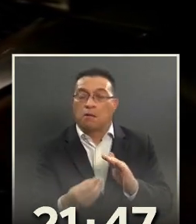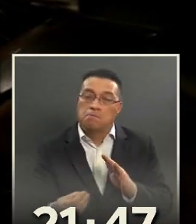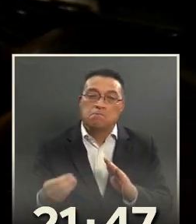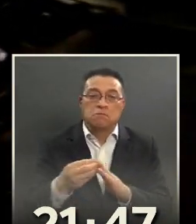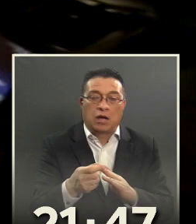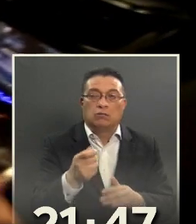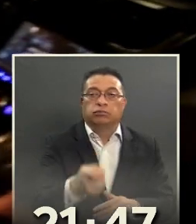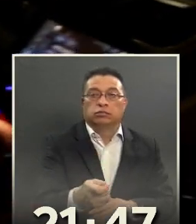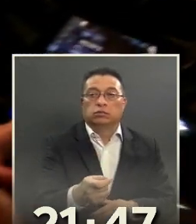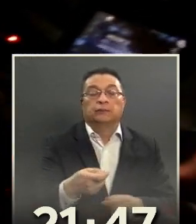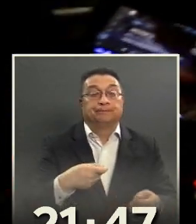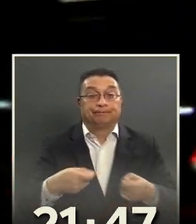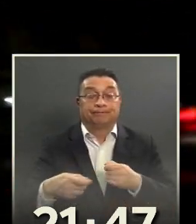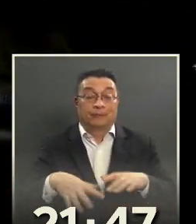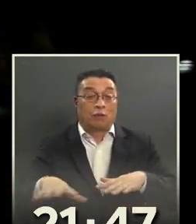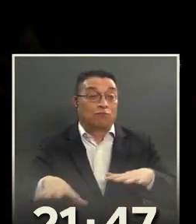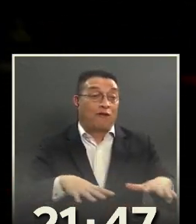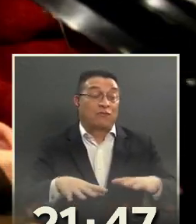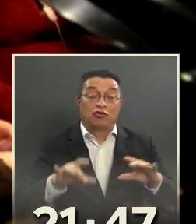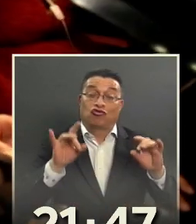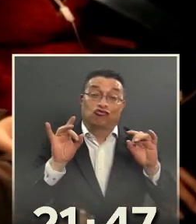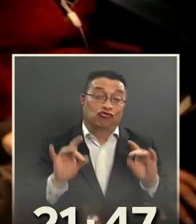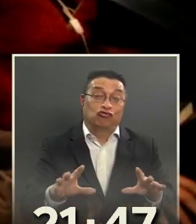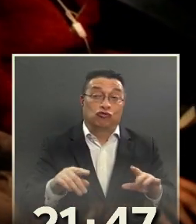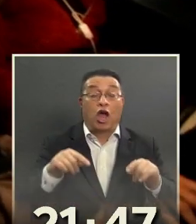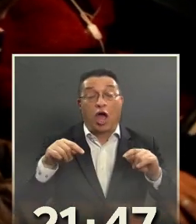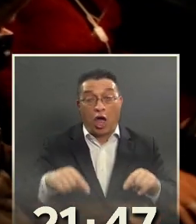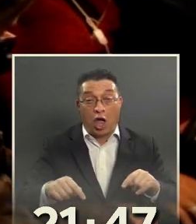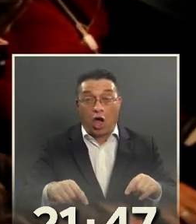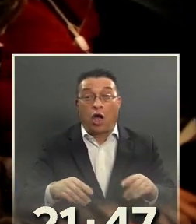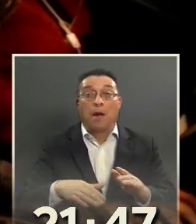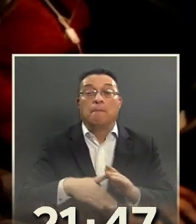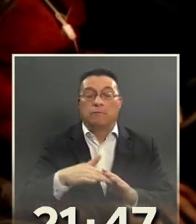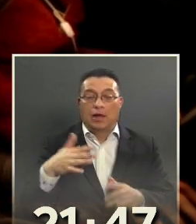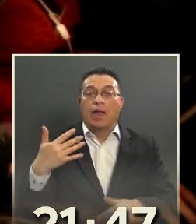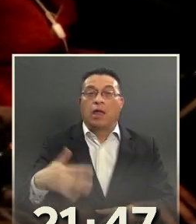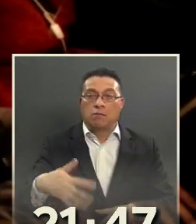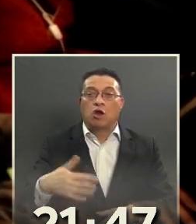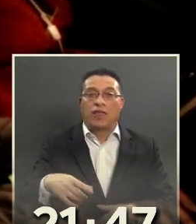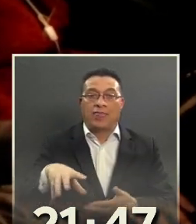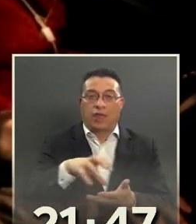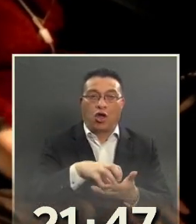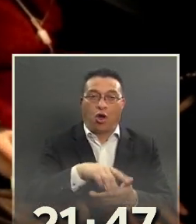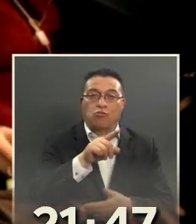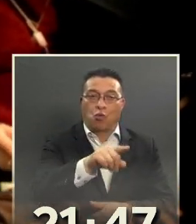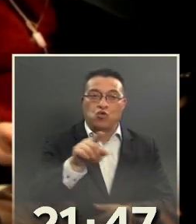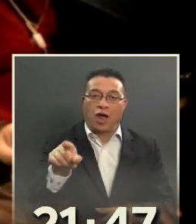negocio que vive del movimiento y que hoy más que nunca sigue siendo vital en estas comunas.